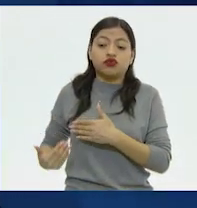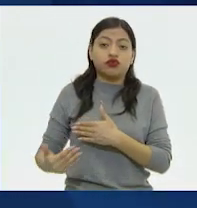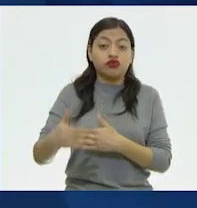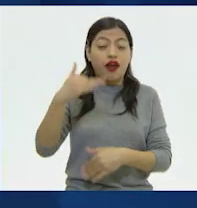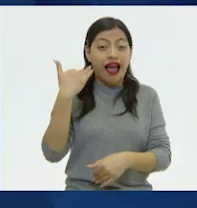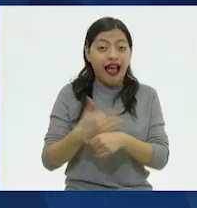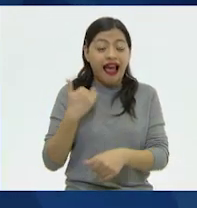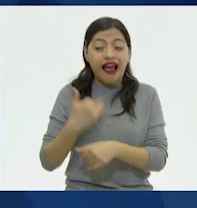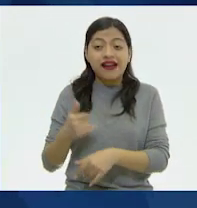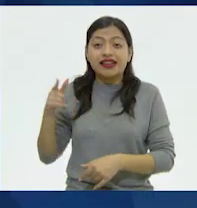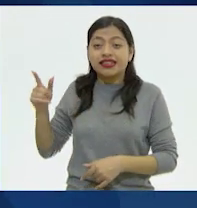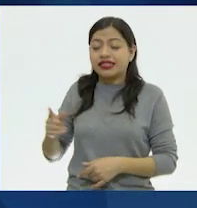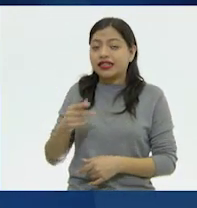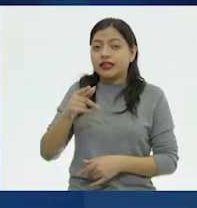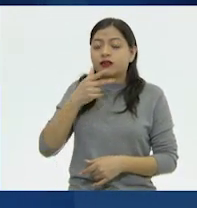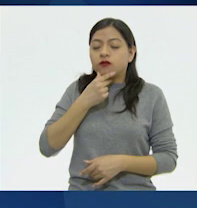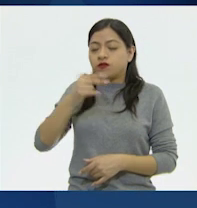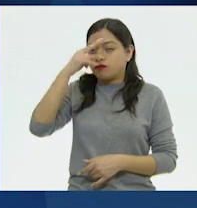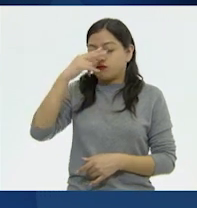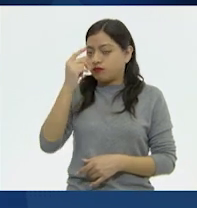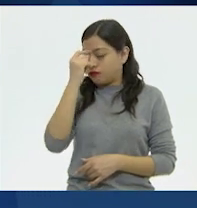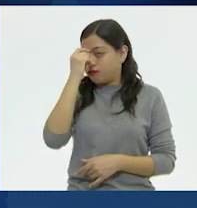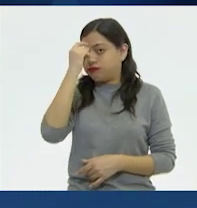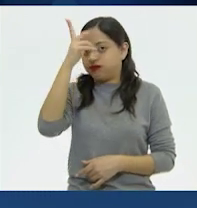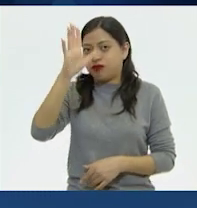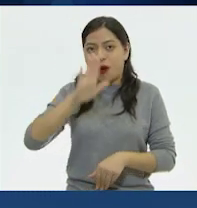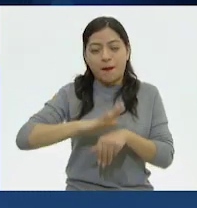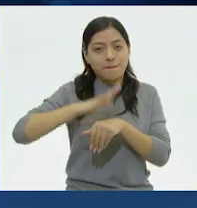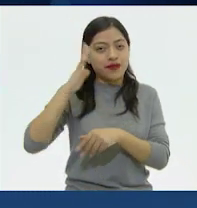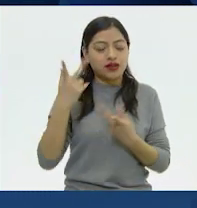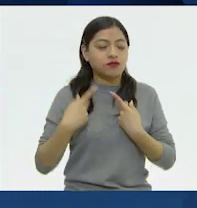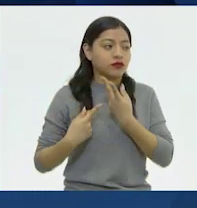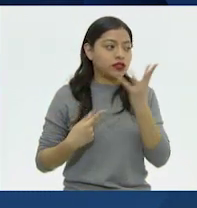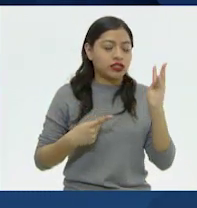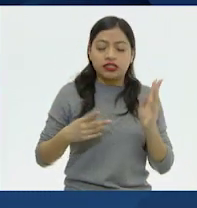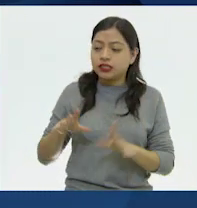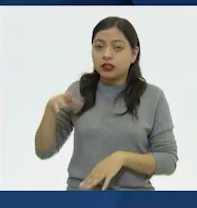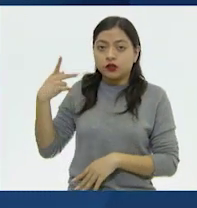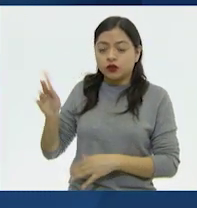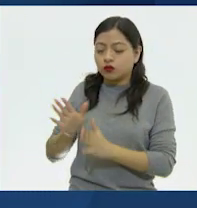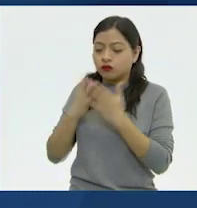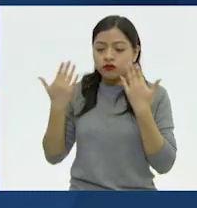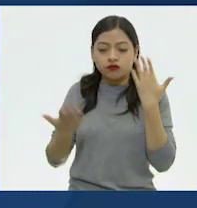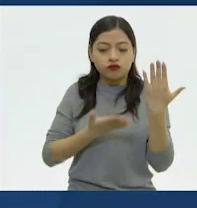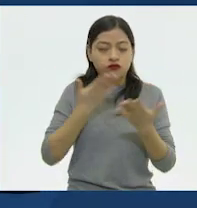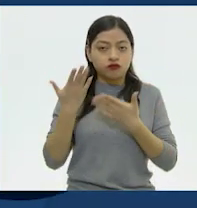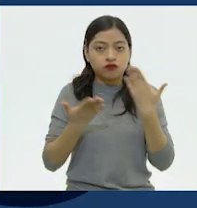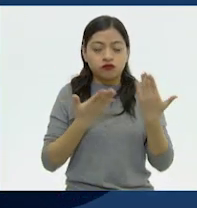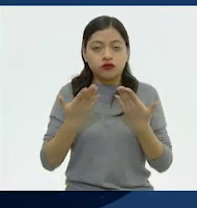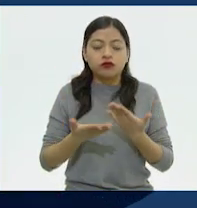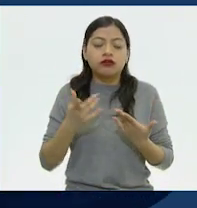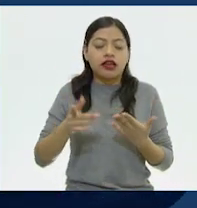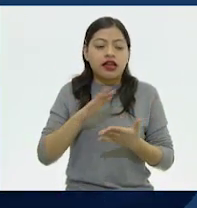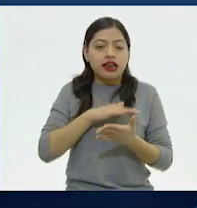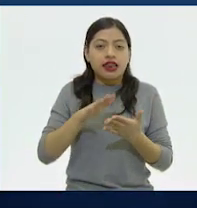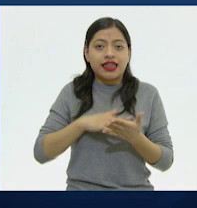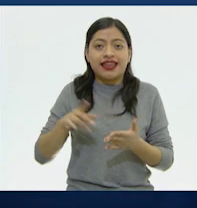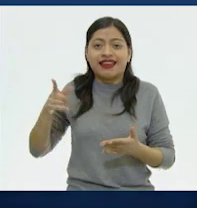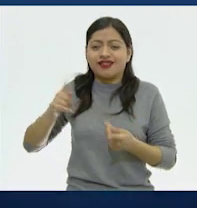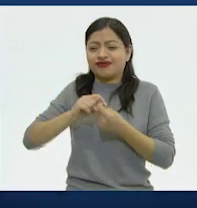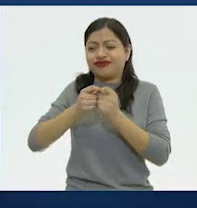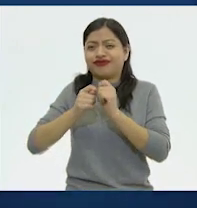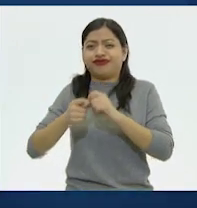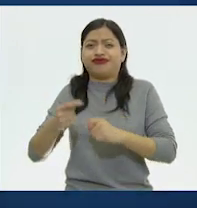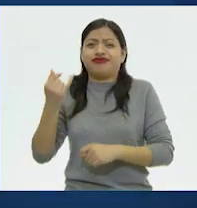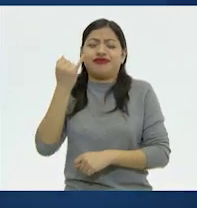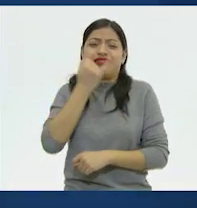escritores mexicanos más leídos en su país y el extranjero. Sus títulos han sido traducidos a decenas de idiomas y su